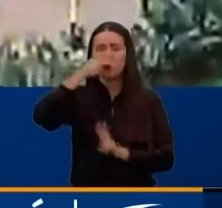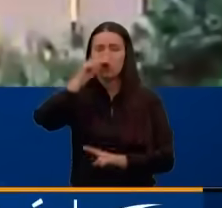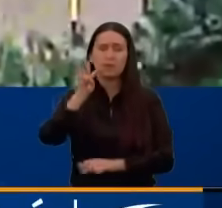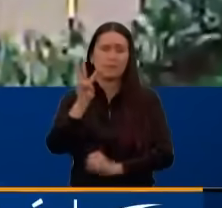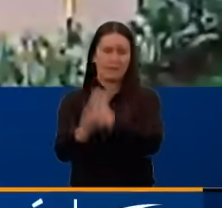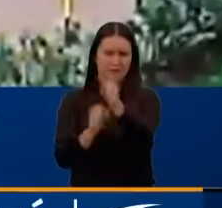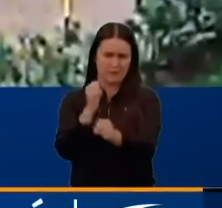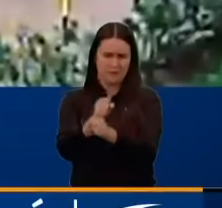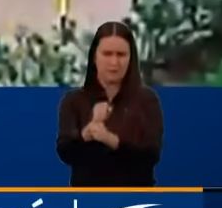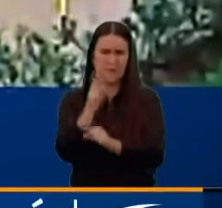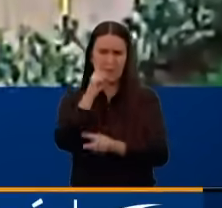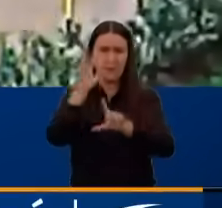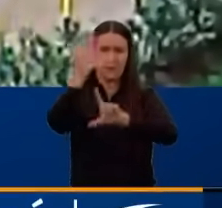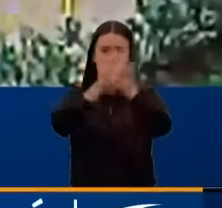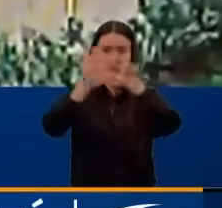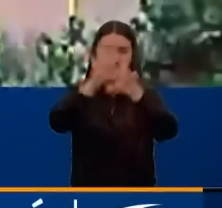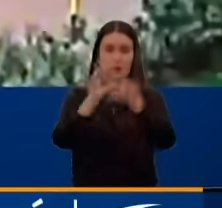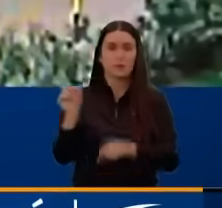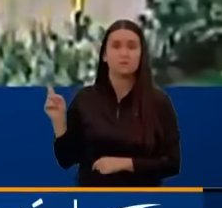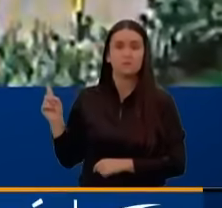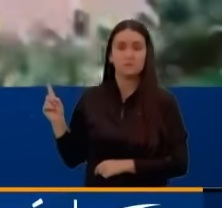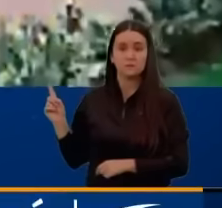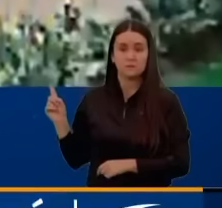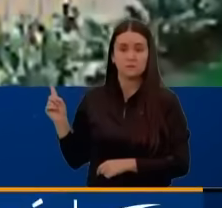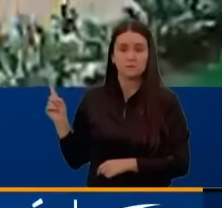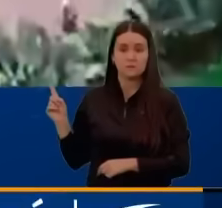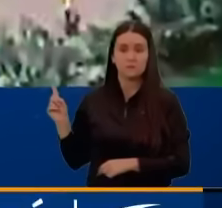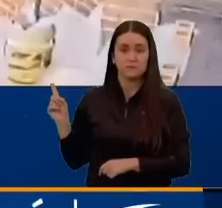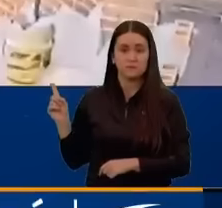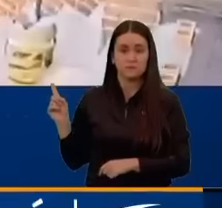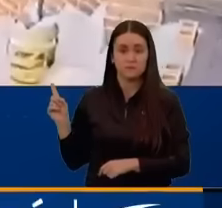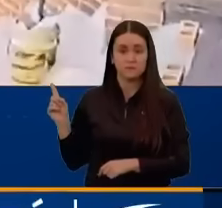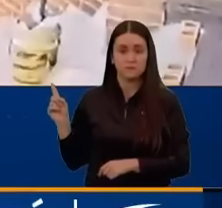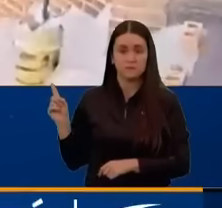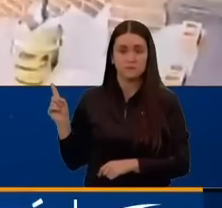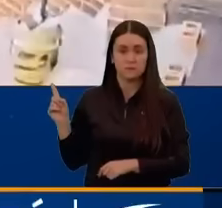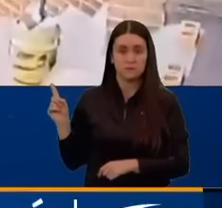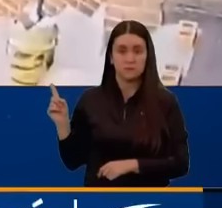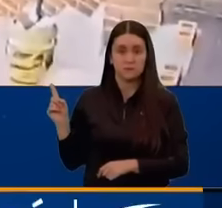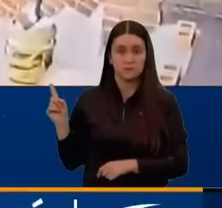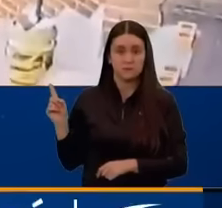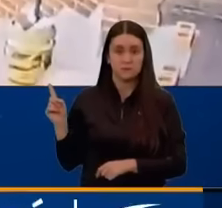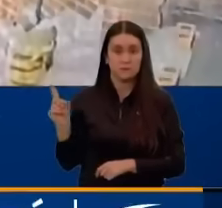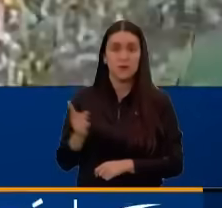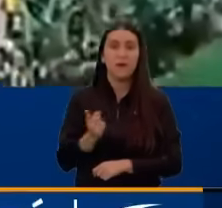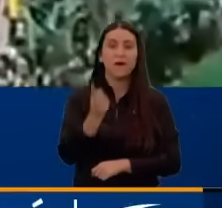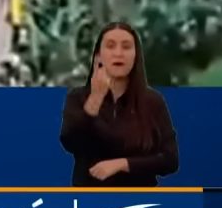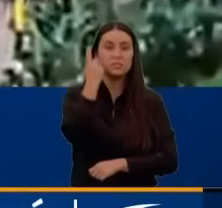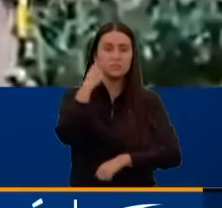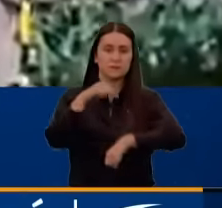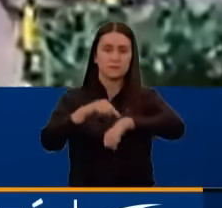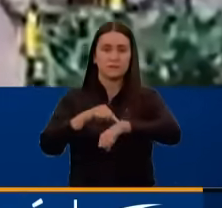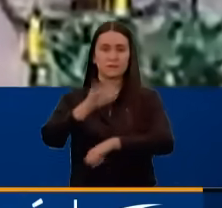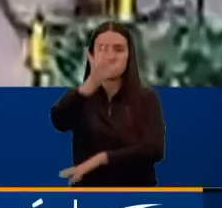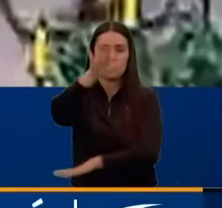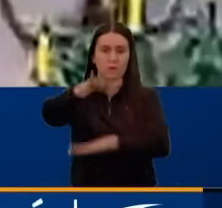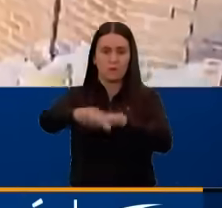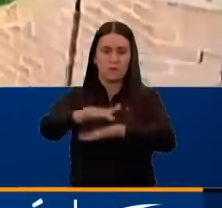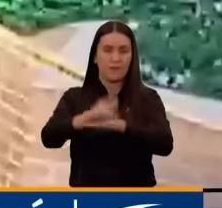ven en sus pantallas las cámaras que captaron los hechos ayer sobre las 5 de la tarde.